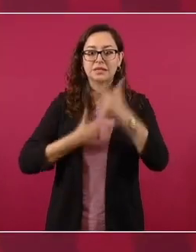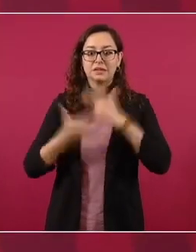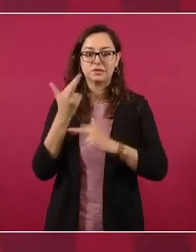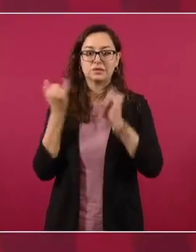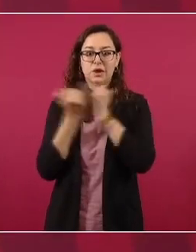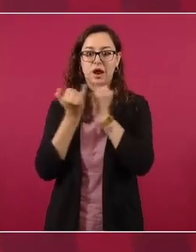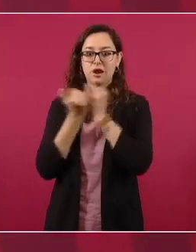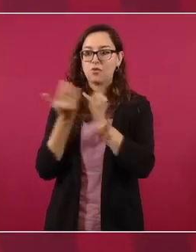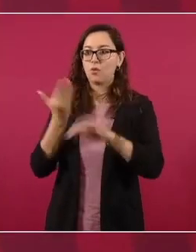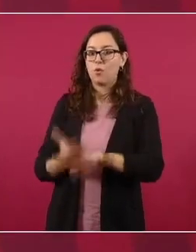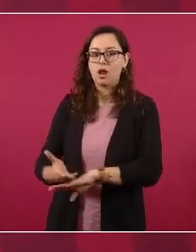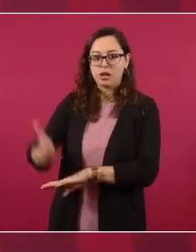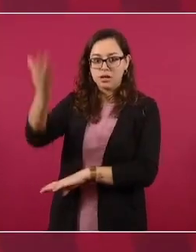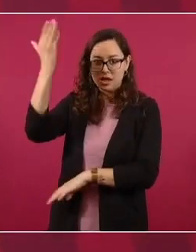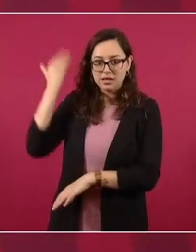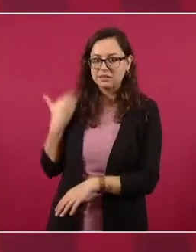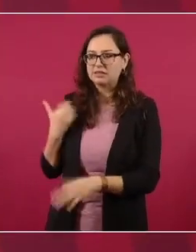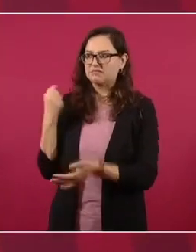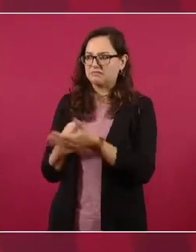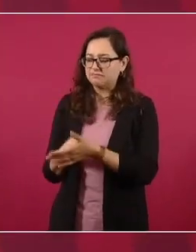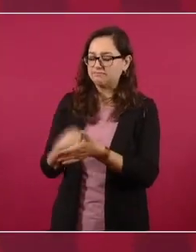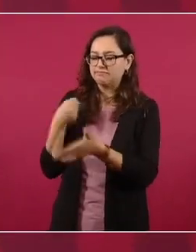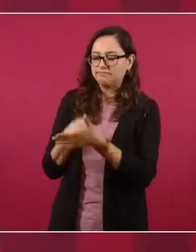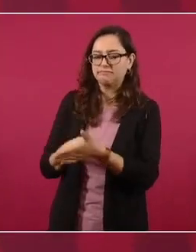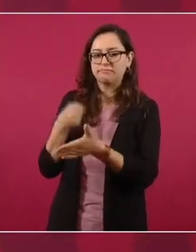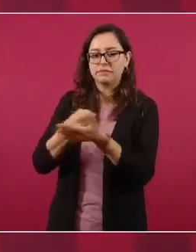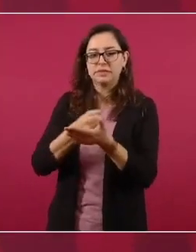a lo que imperaba,